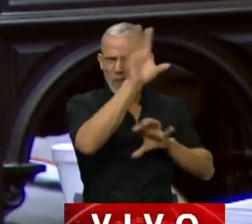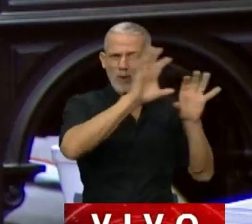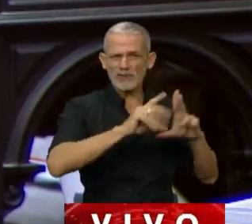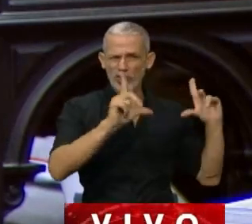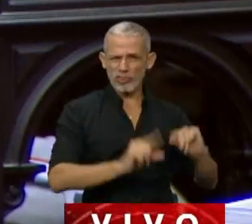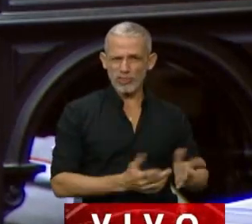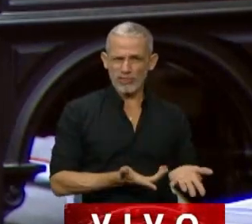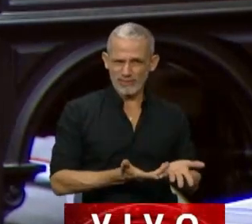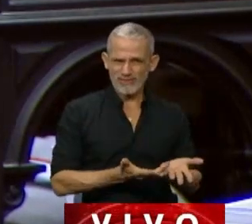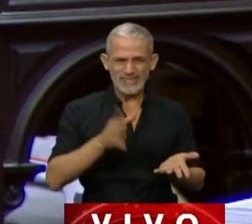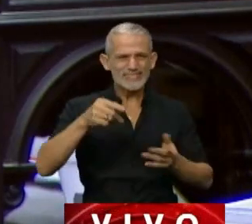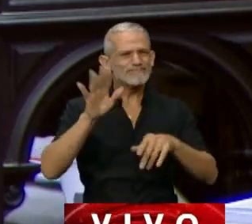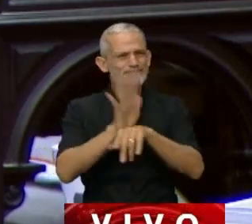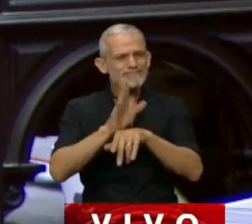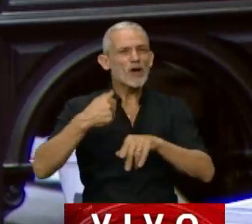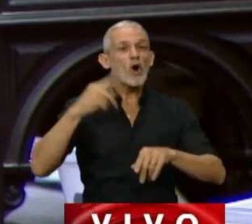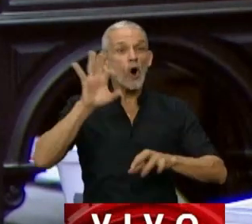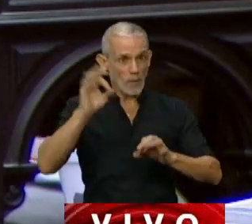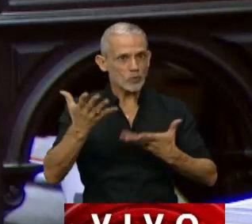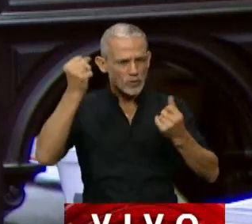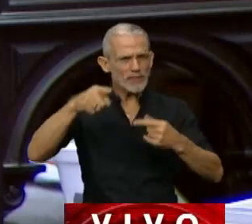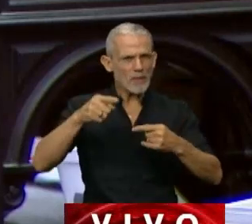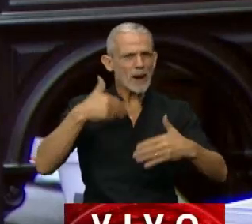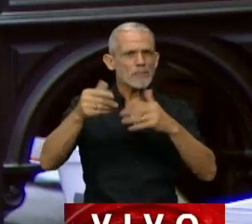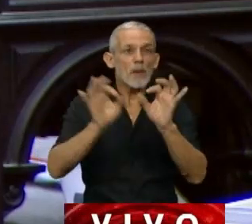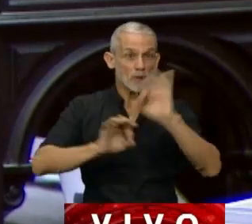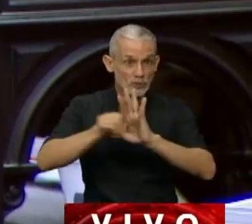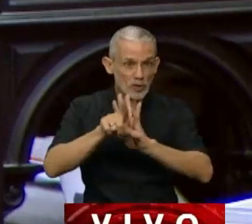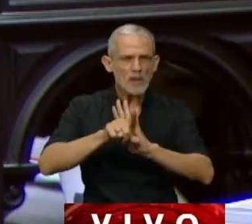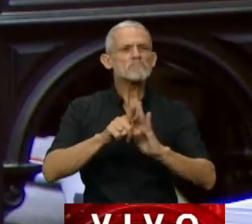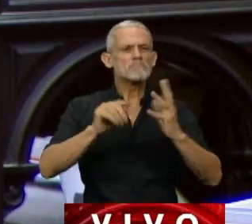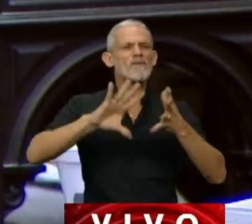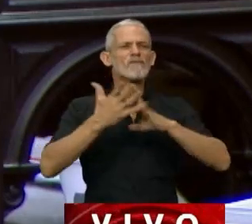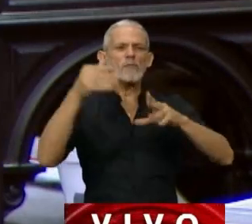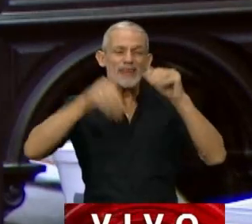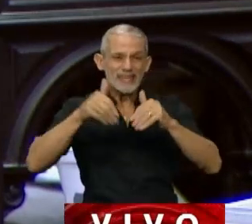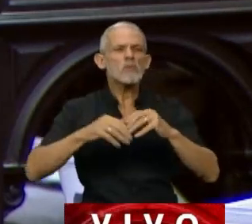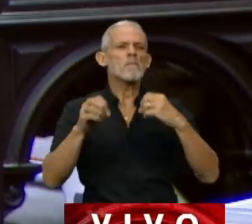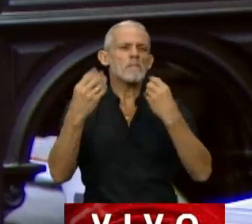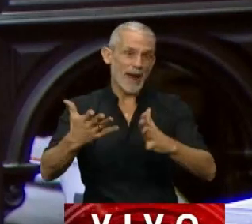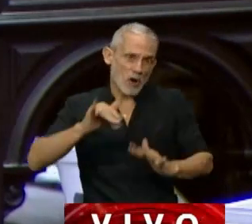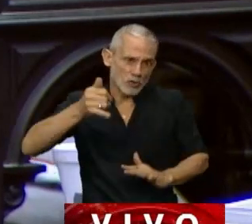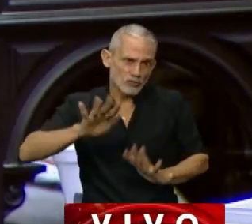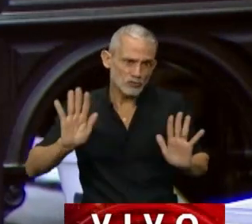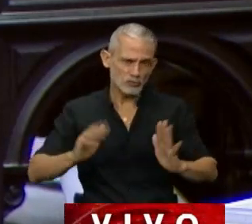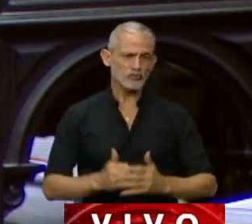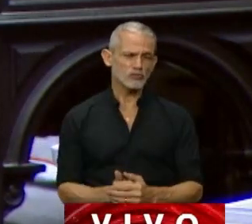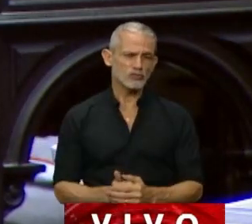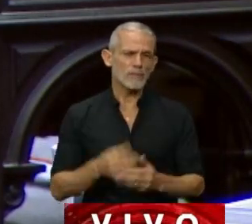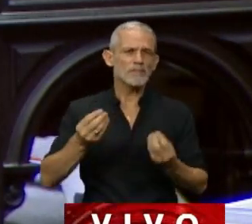embargo, repito, consideramos que esta es una oportunidad para que el sistema democrático se mejore, para